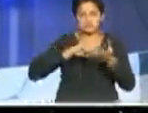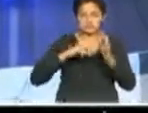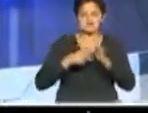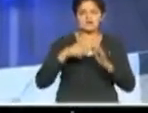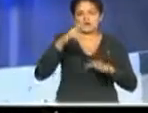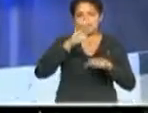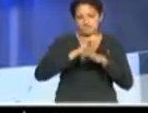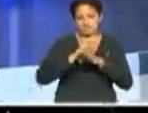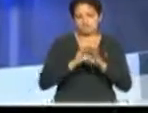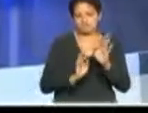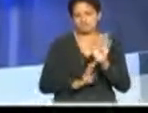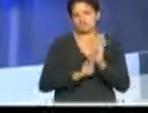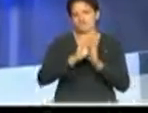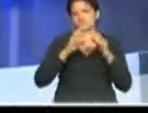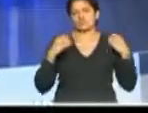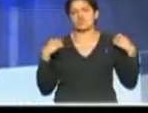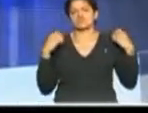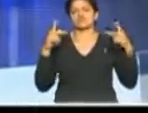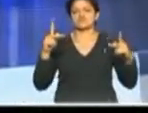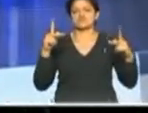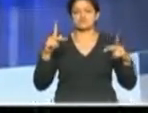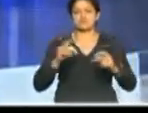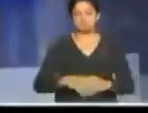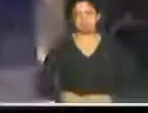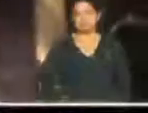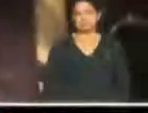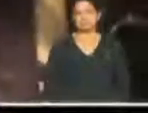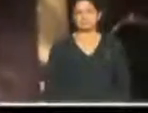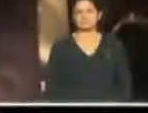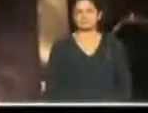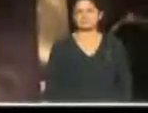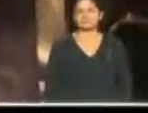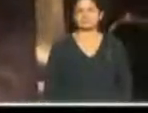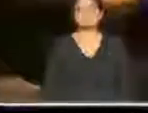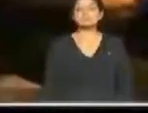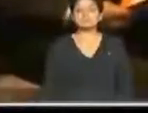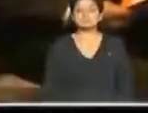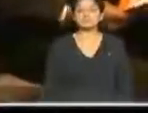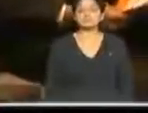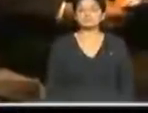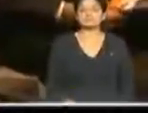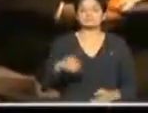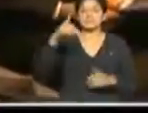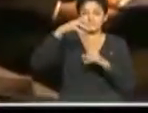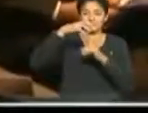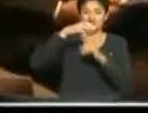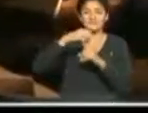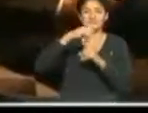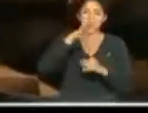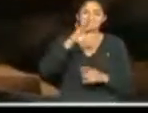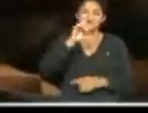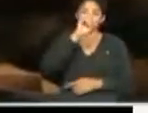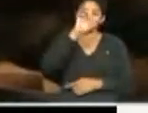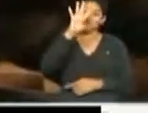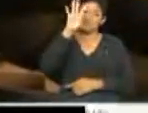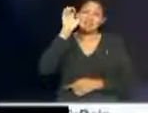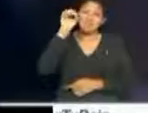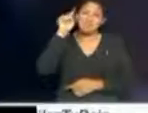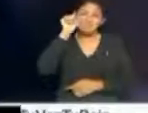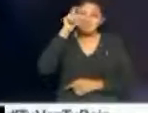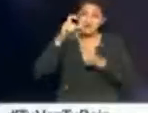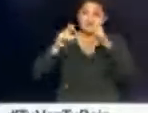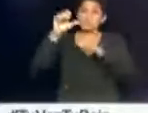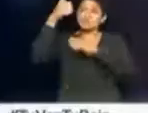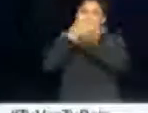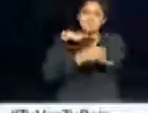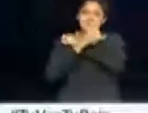país como una república de oportunidades. Más de 140 inversionistas extranjeros de 26 países y